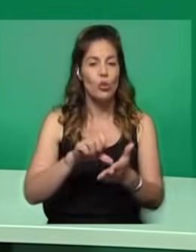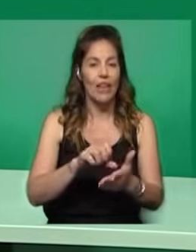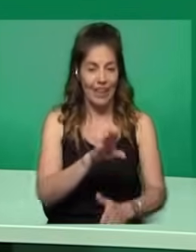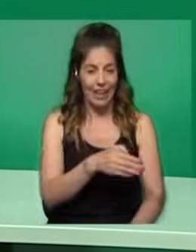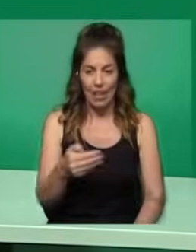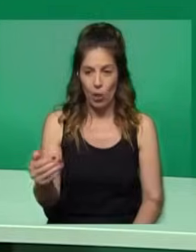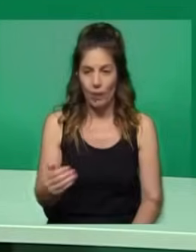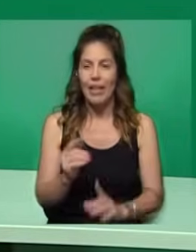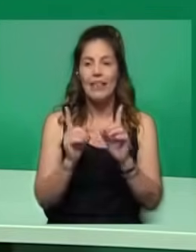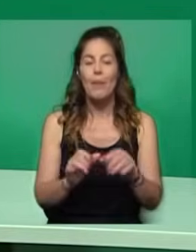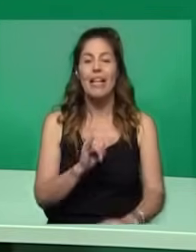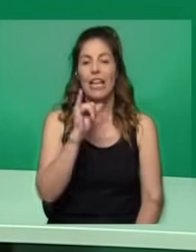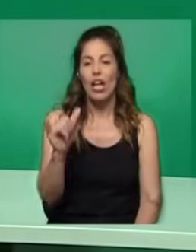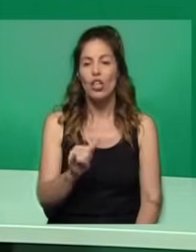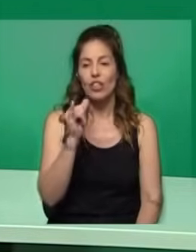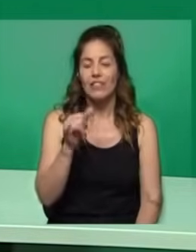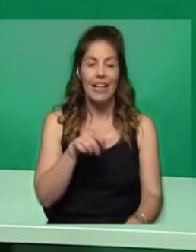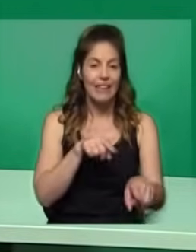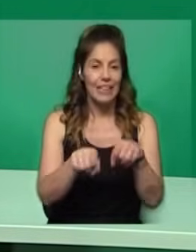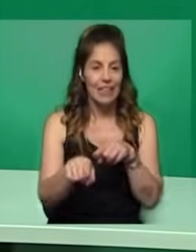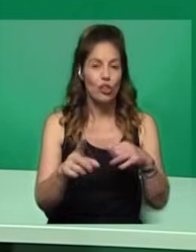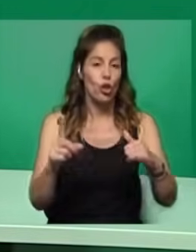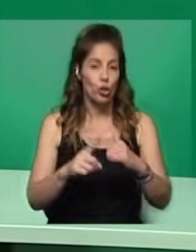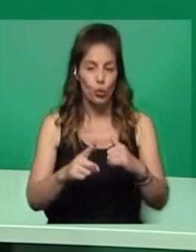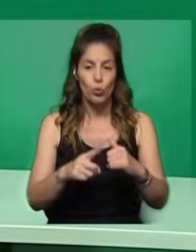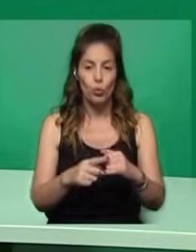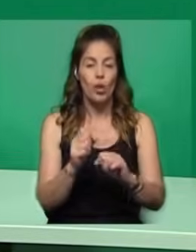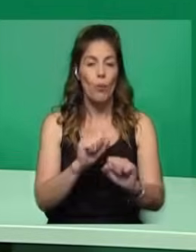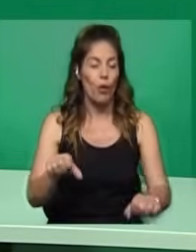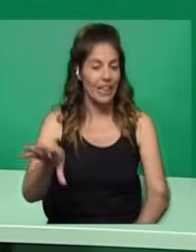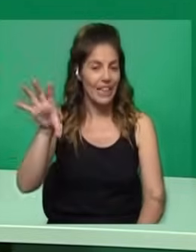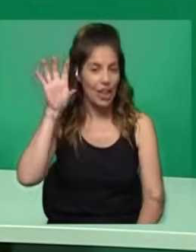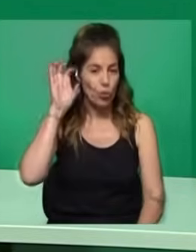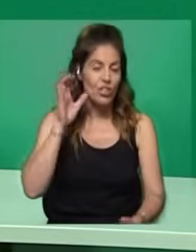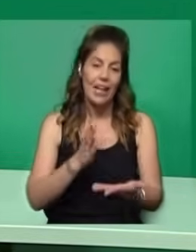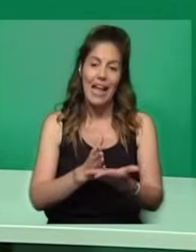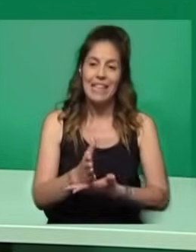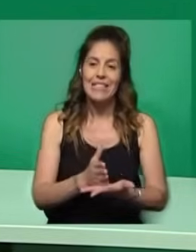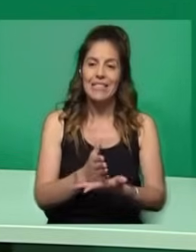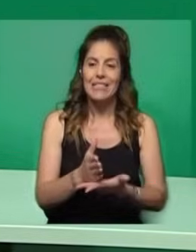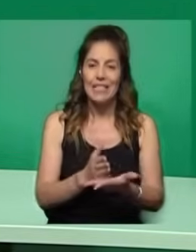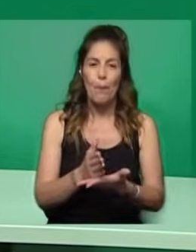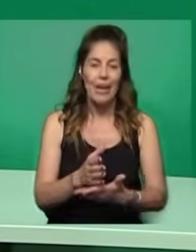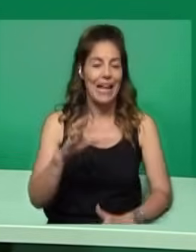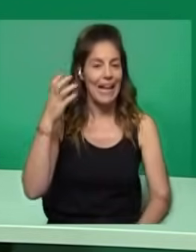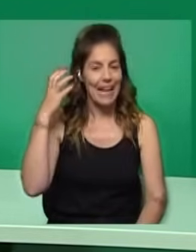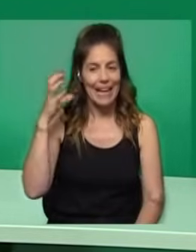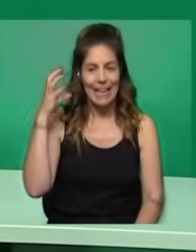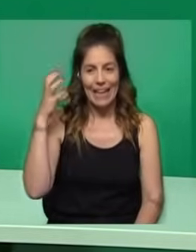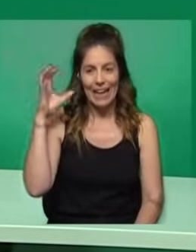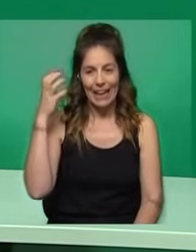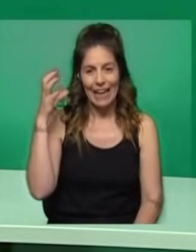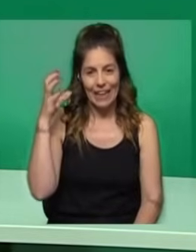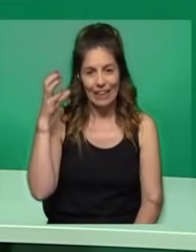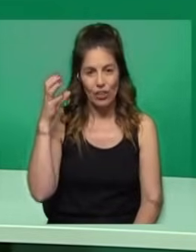pueden ver los noticieros en la emisión en vivo por YouTube y nos pueden escuchar en cada edición de mbd noticias en uniradio 107.7